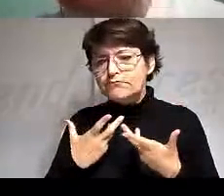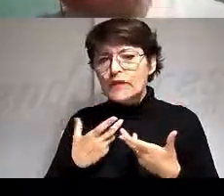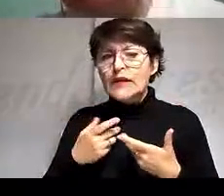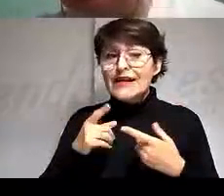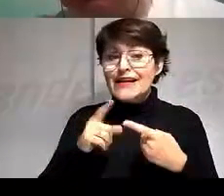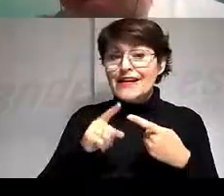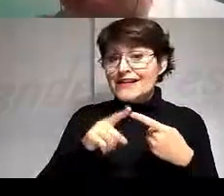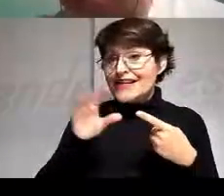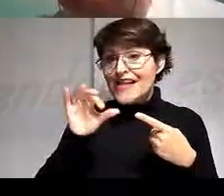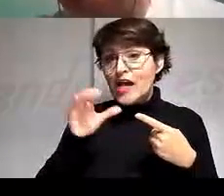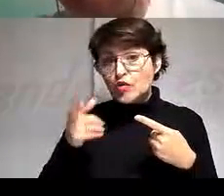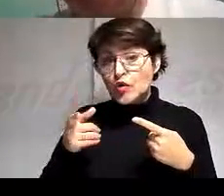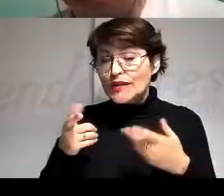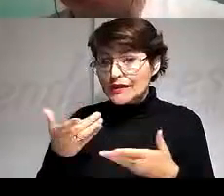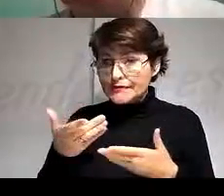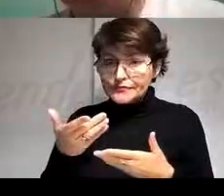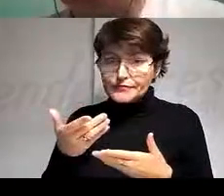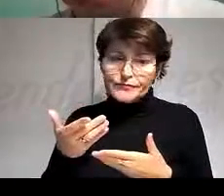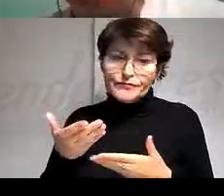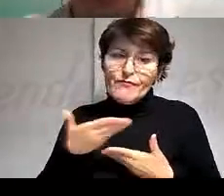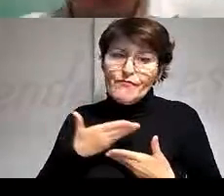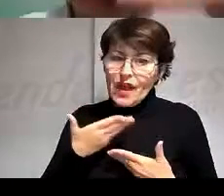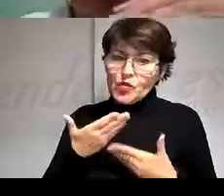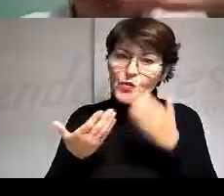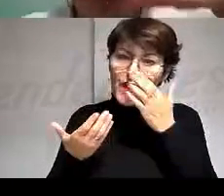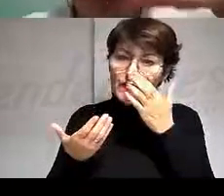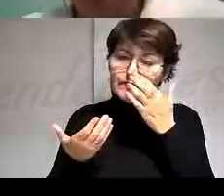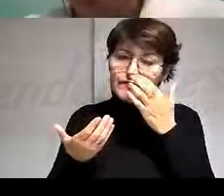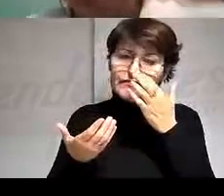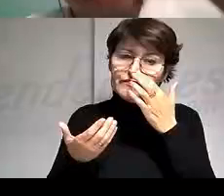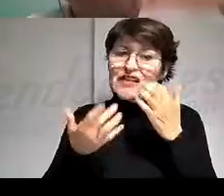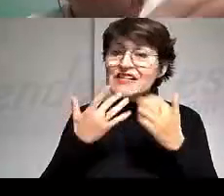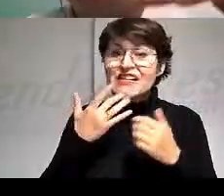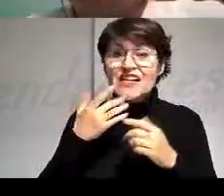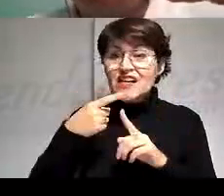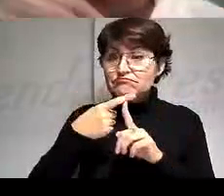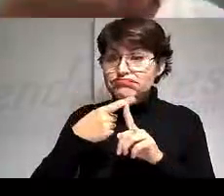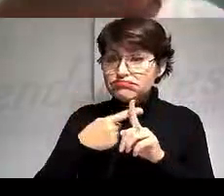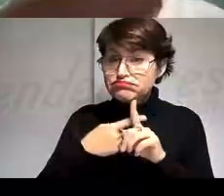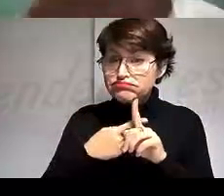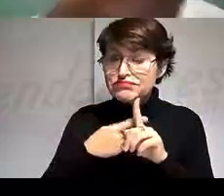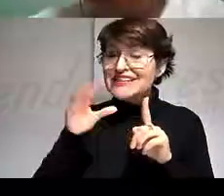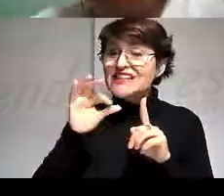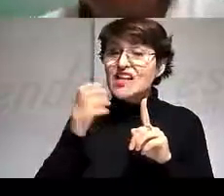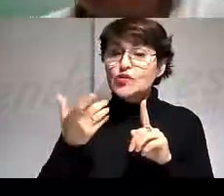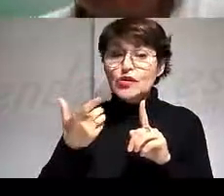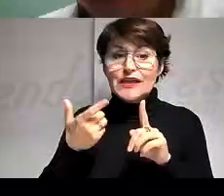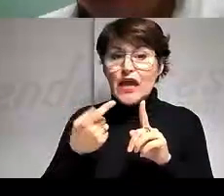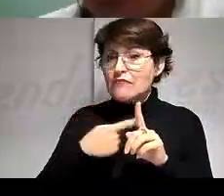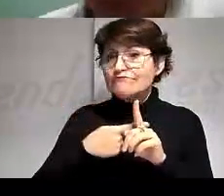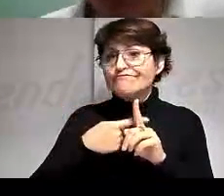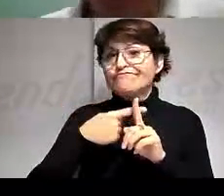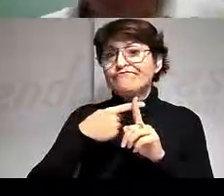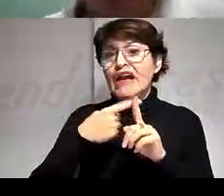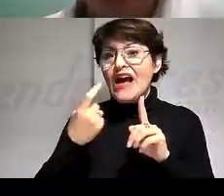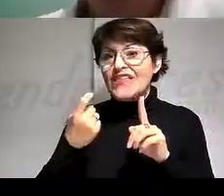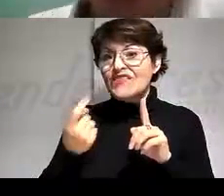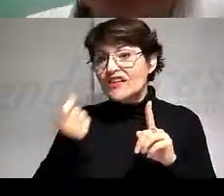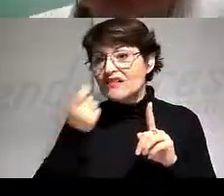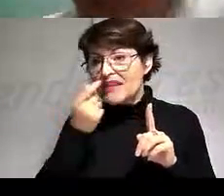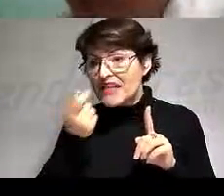serotonina implicada en cierta manera. Hay una disminución de serotonina relativa y hemos de compensarla pues, con medicamentos o con